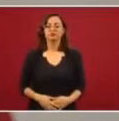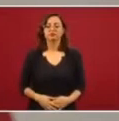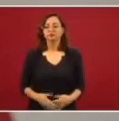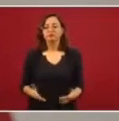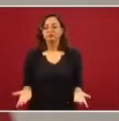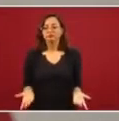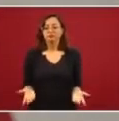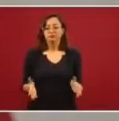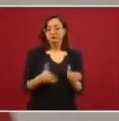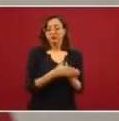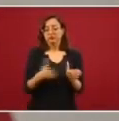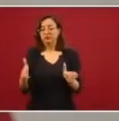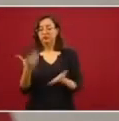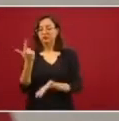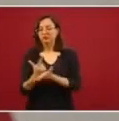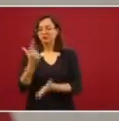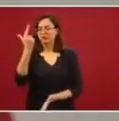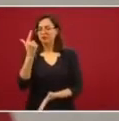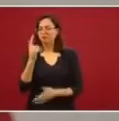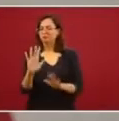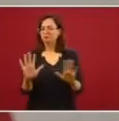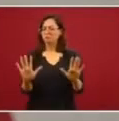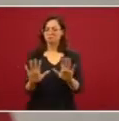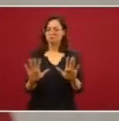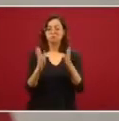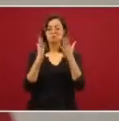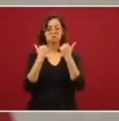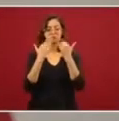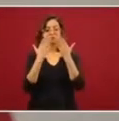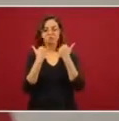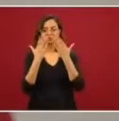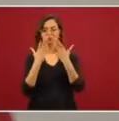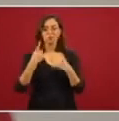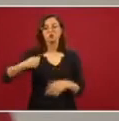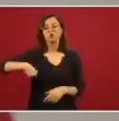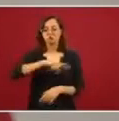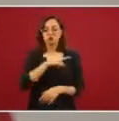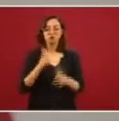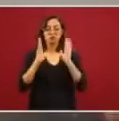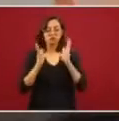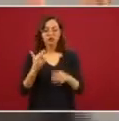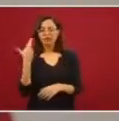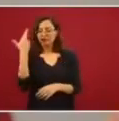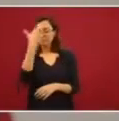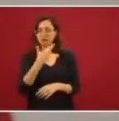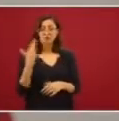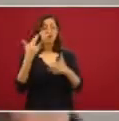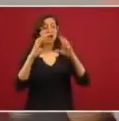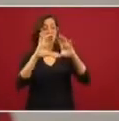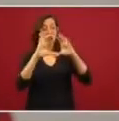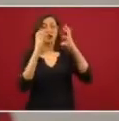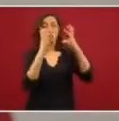críticas y hemos dicho que analizamos rigurosamente las características de esta epidemia en el mundo